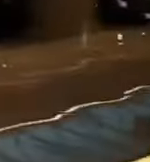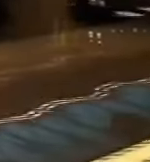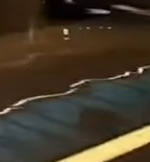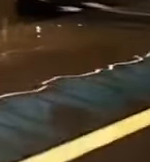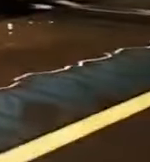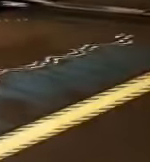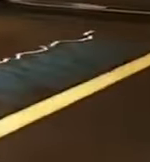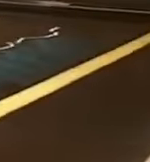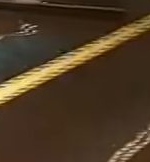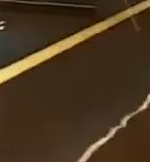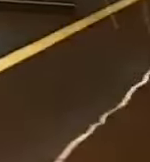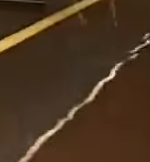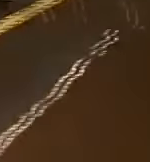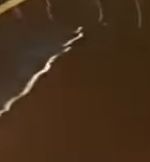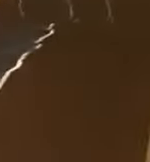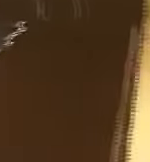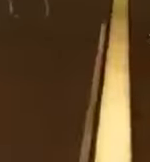22.